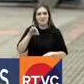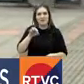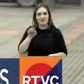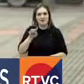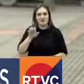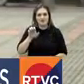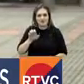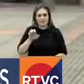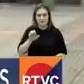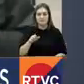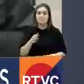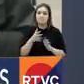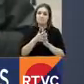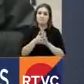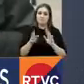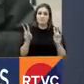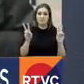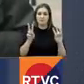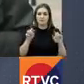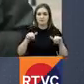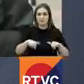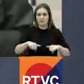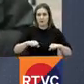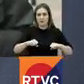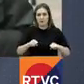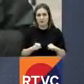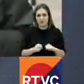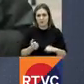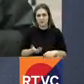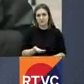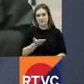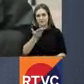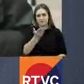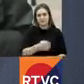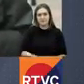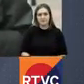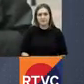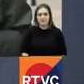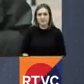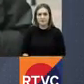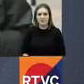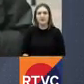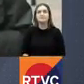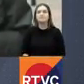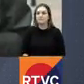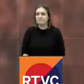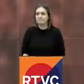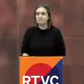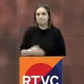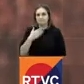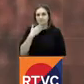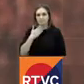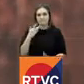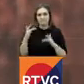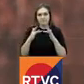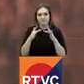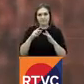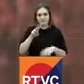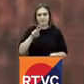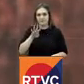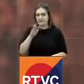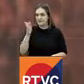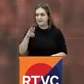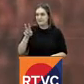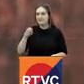Desde el occidente de Bogotá, Laura Rojas, RTVC Noticias, conectados 24/7. Así es, Laura, conectados 24/7, muchas gracias por